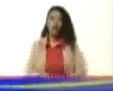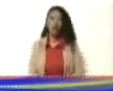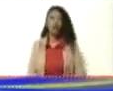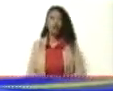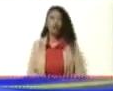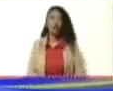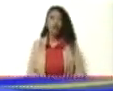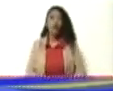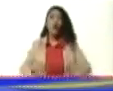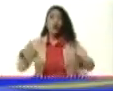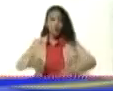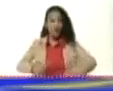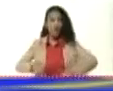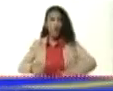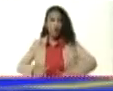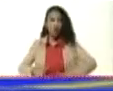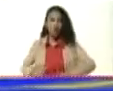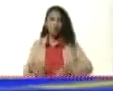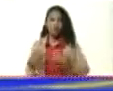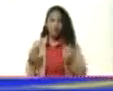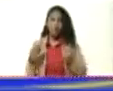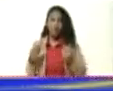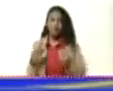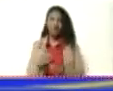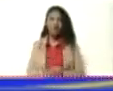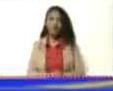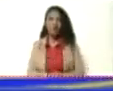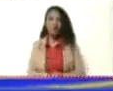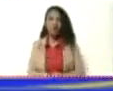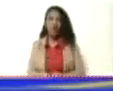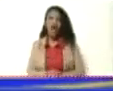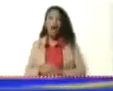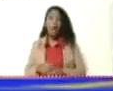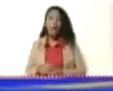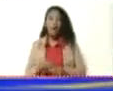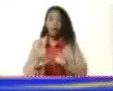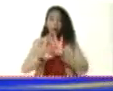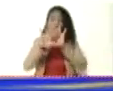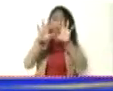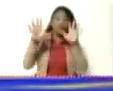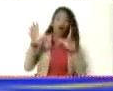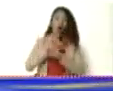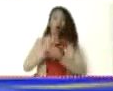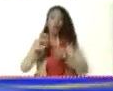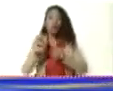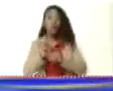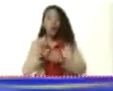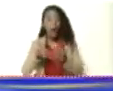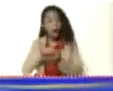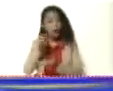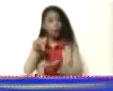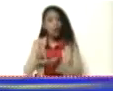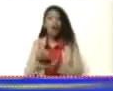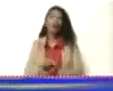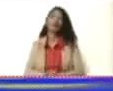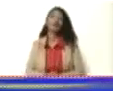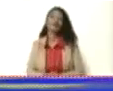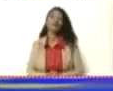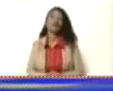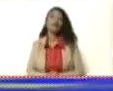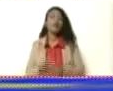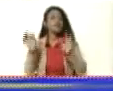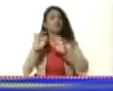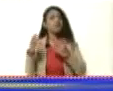un esfuerzo conjunto por hacer brillar la cultura nacional. Con motivo